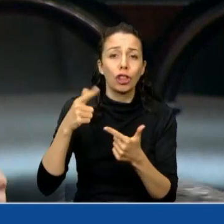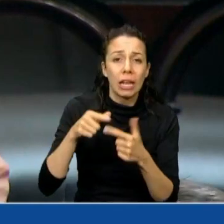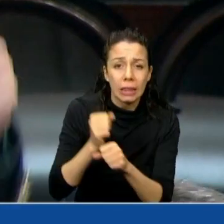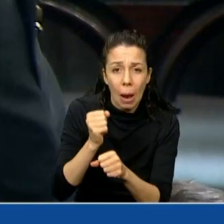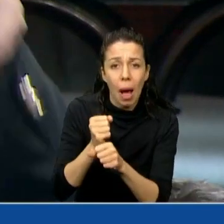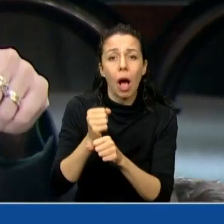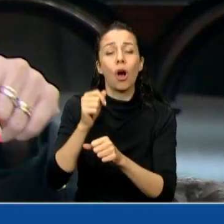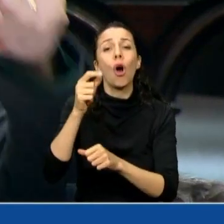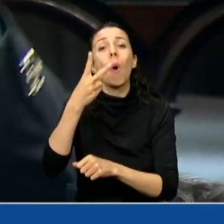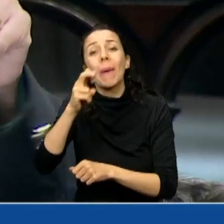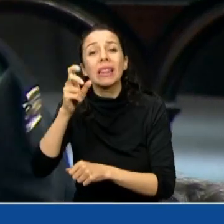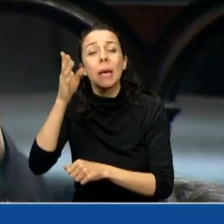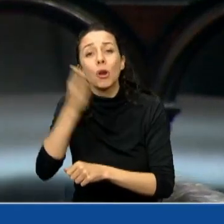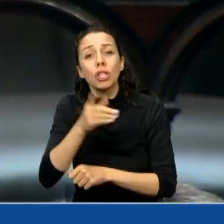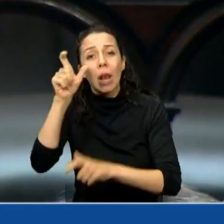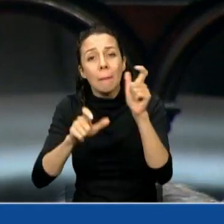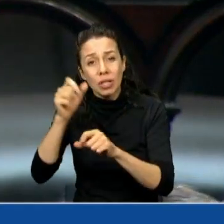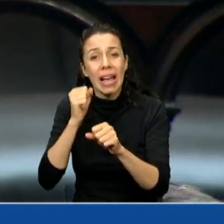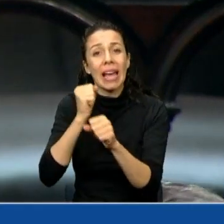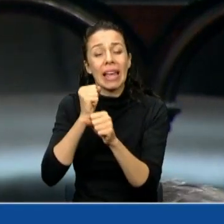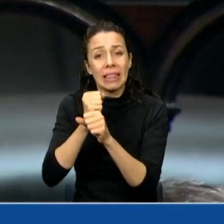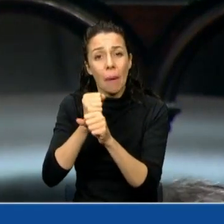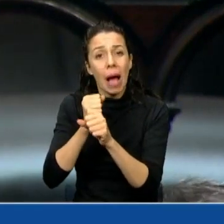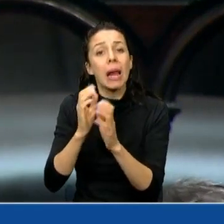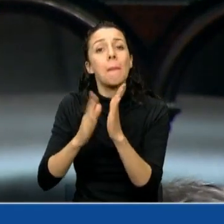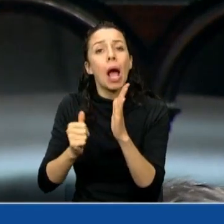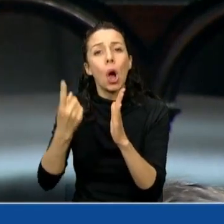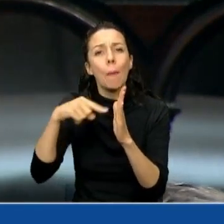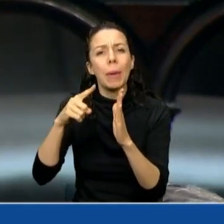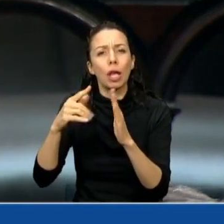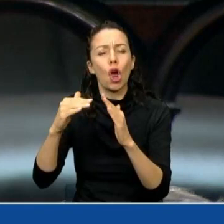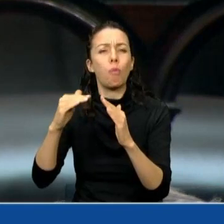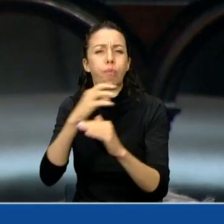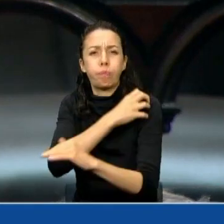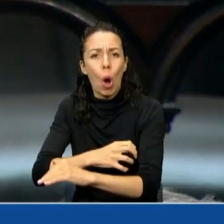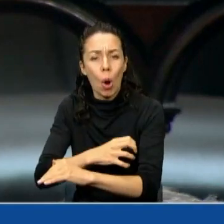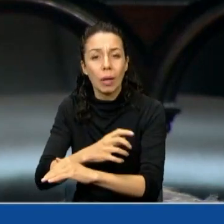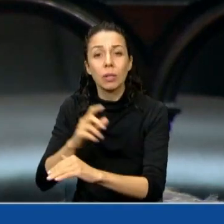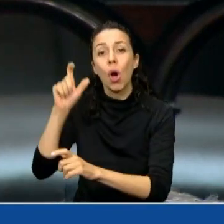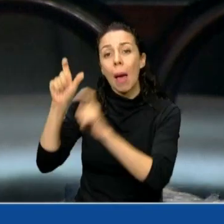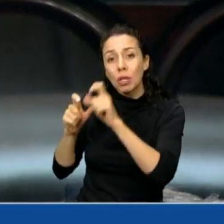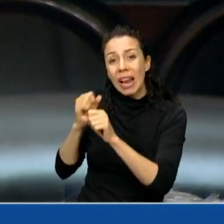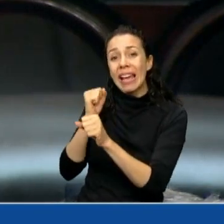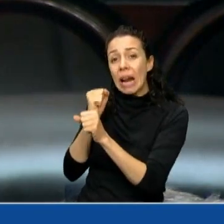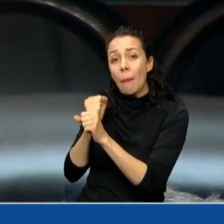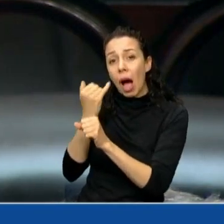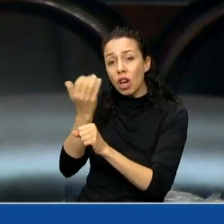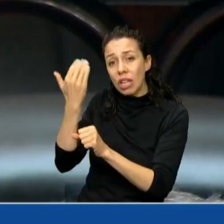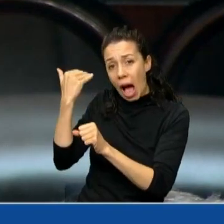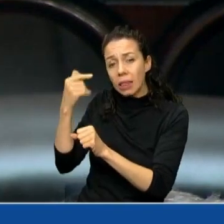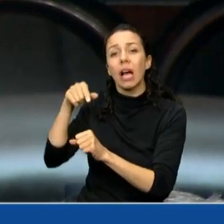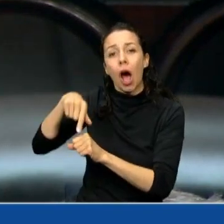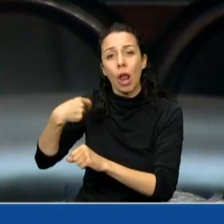que trabajan en blanco pero están debajo de la línea de la pobreza, los que ya trabajaron y ahora son jubilados y los que